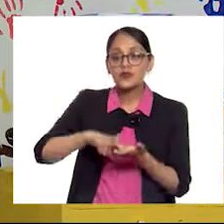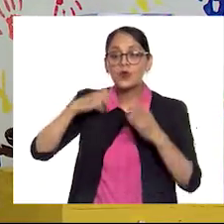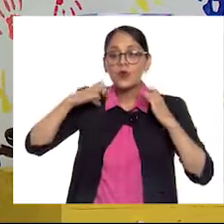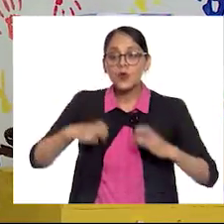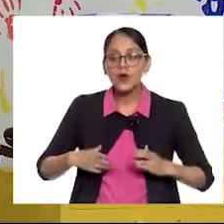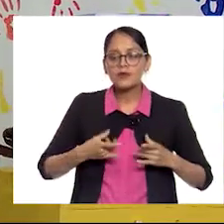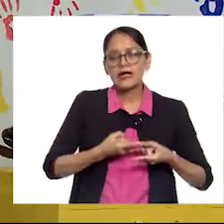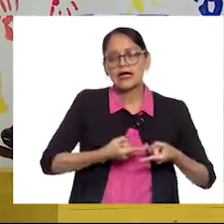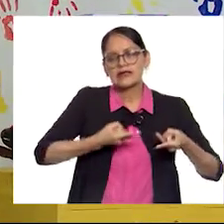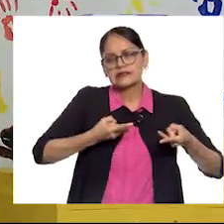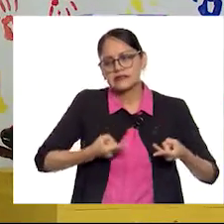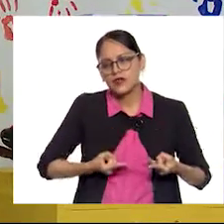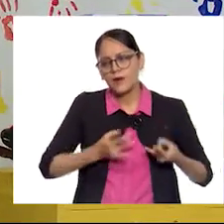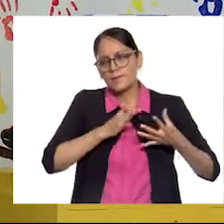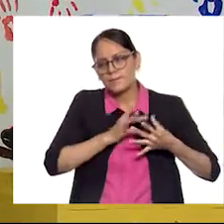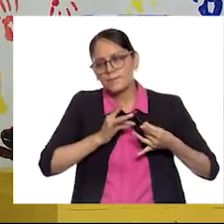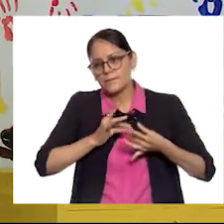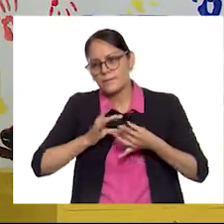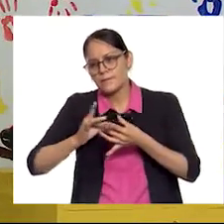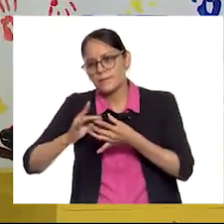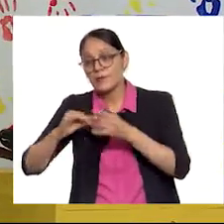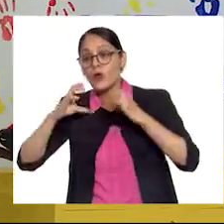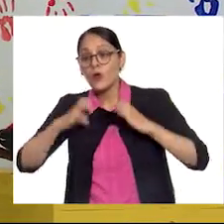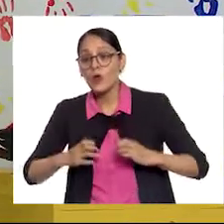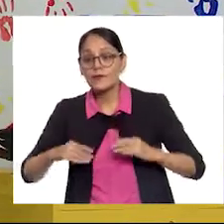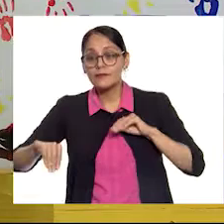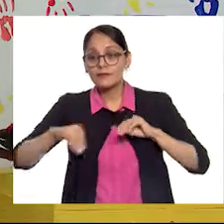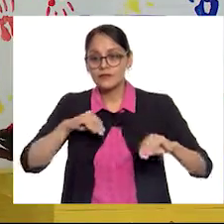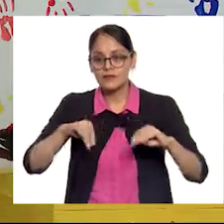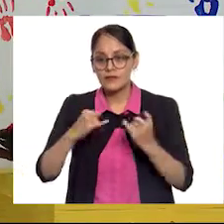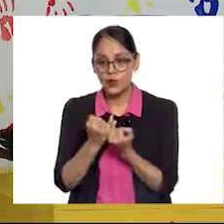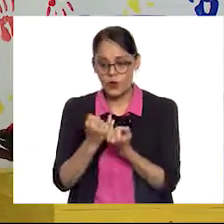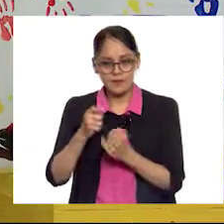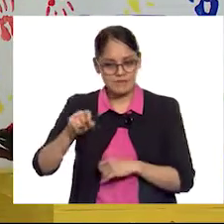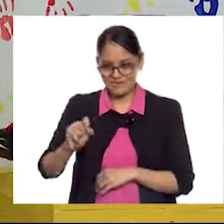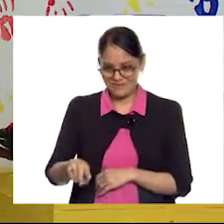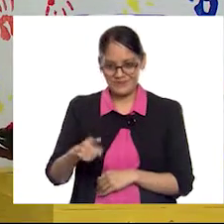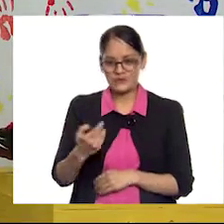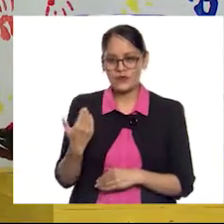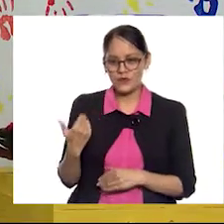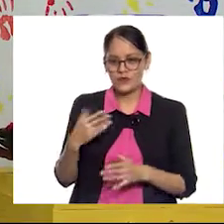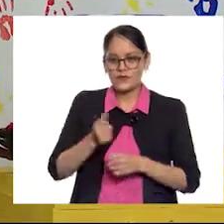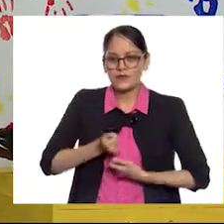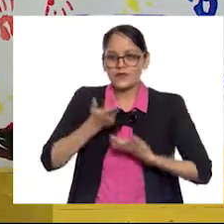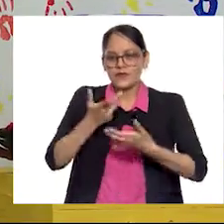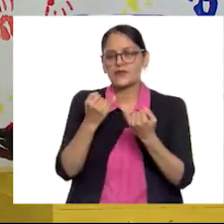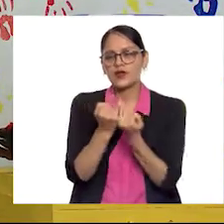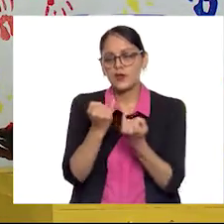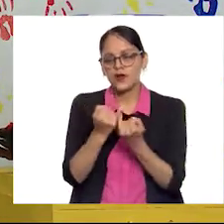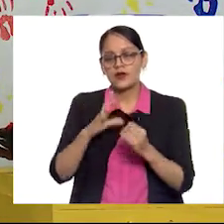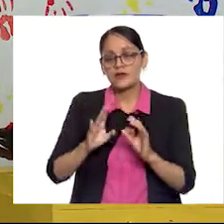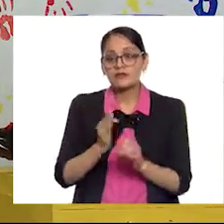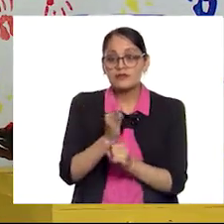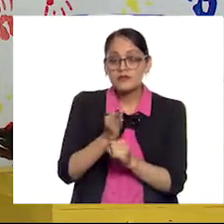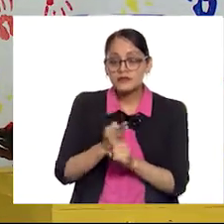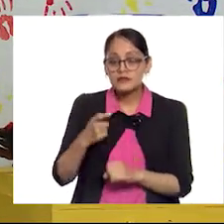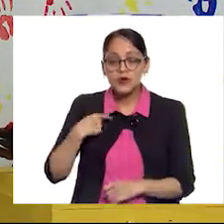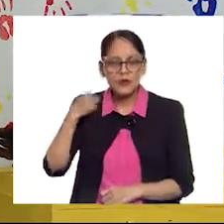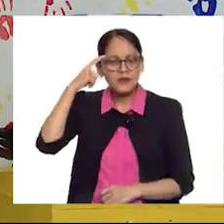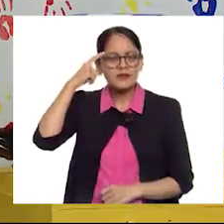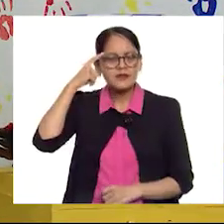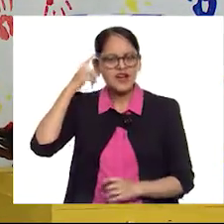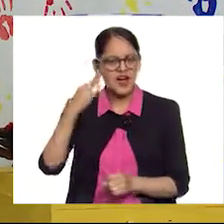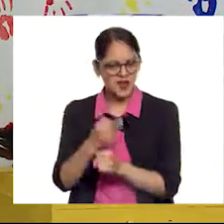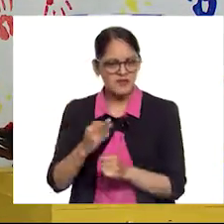un relato. Uh-huh. Entonces, bueno, parte importante de lo del performance y que podemos utilizar es a veces la improvisación y